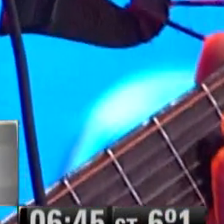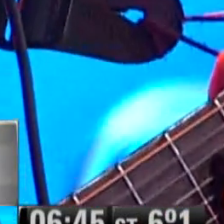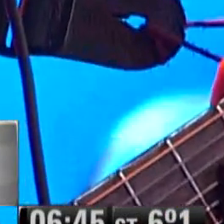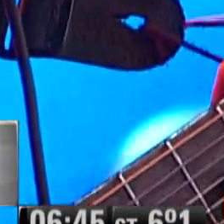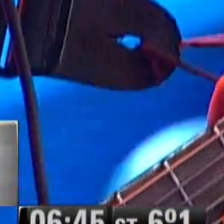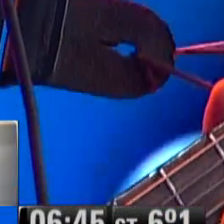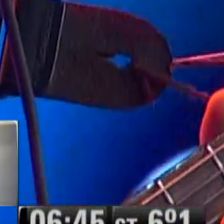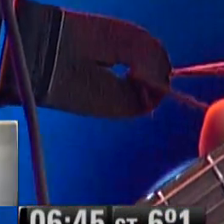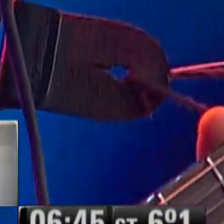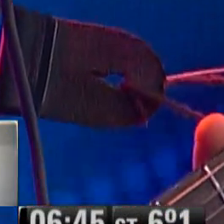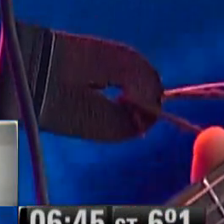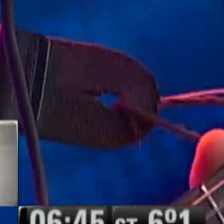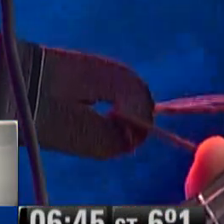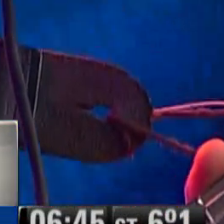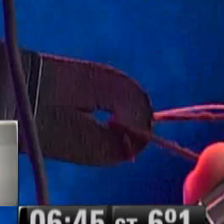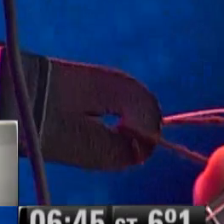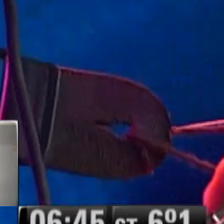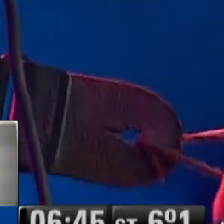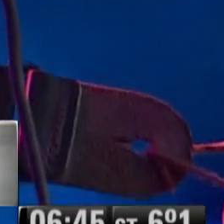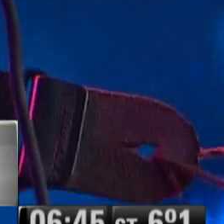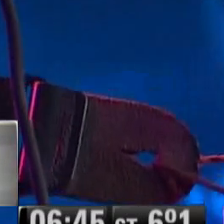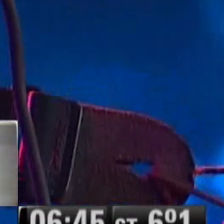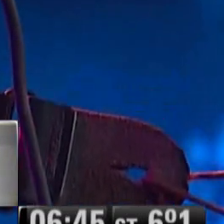desaparecer. Los que están en los diarios pueden